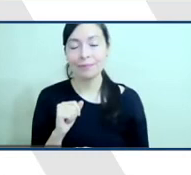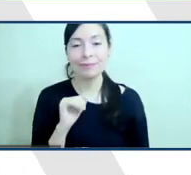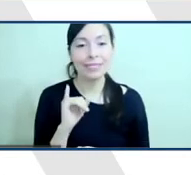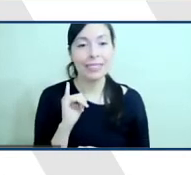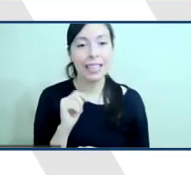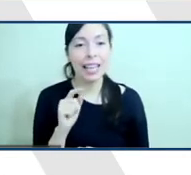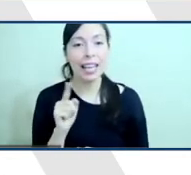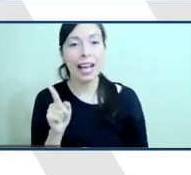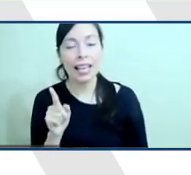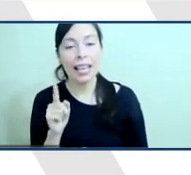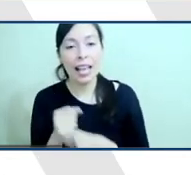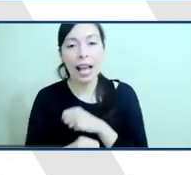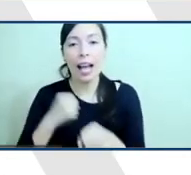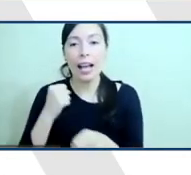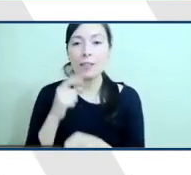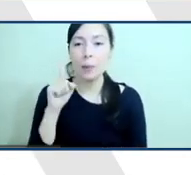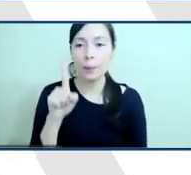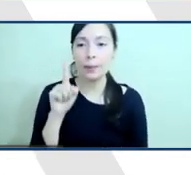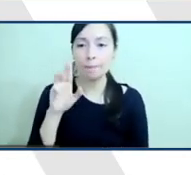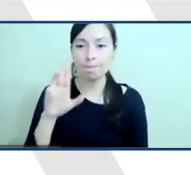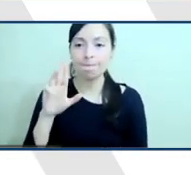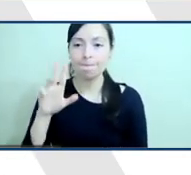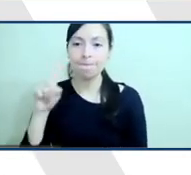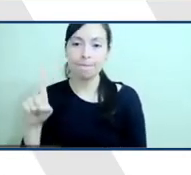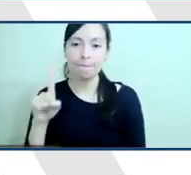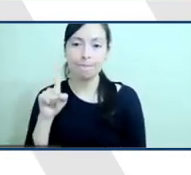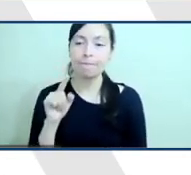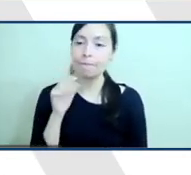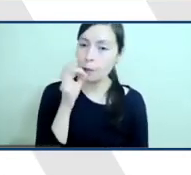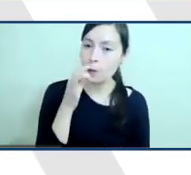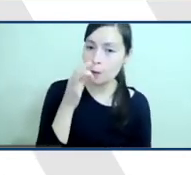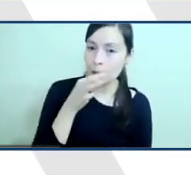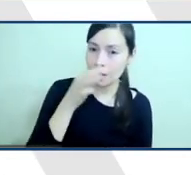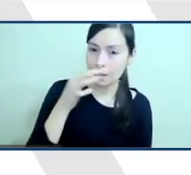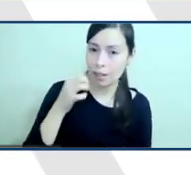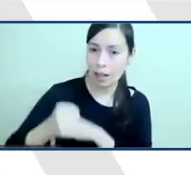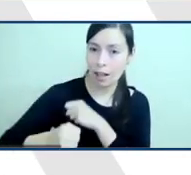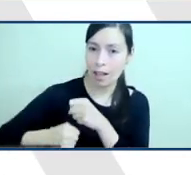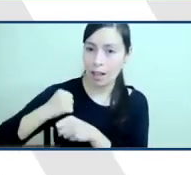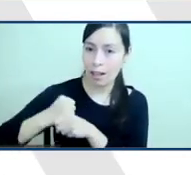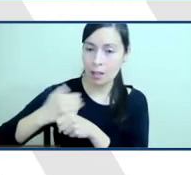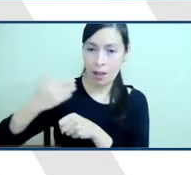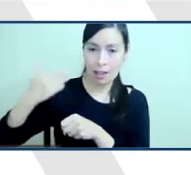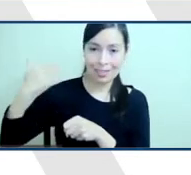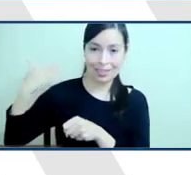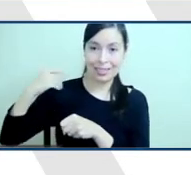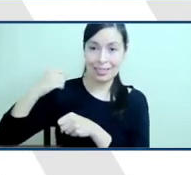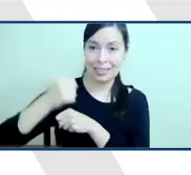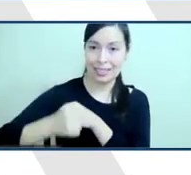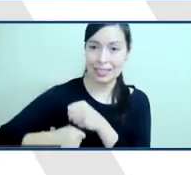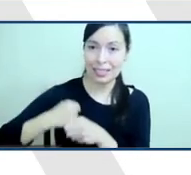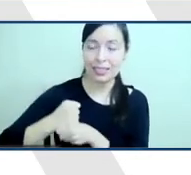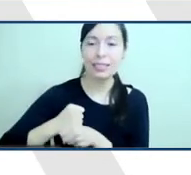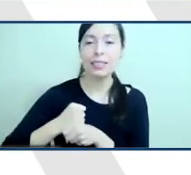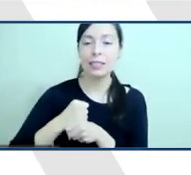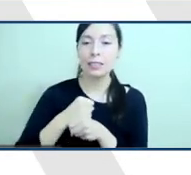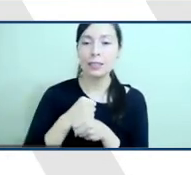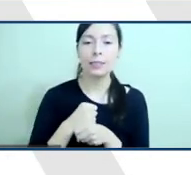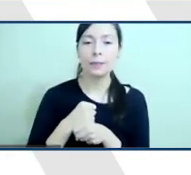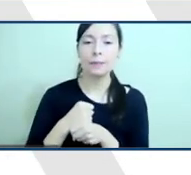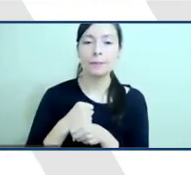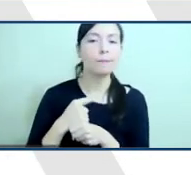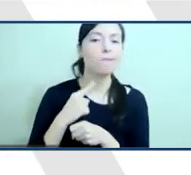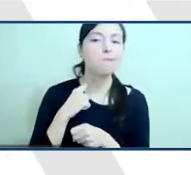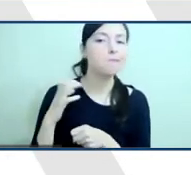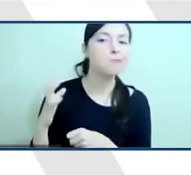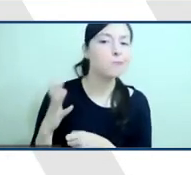año 1991, varios años antes del inicio de las operaciones en Paranal, que parte